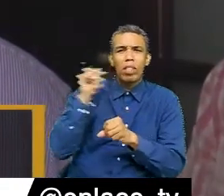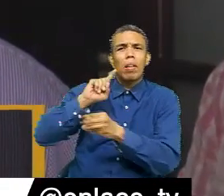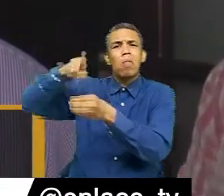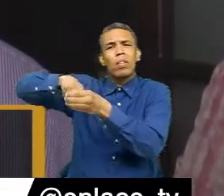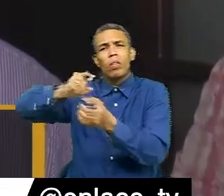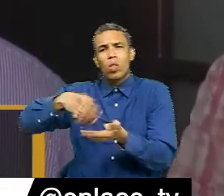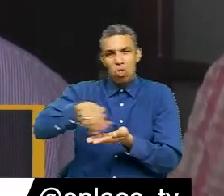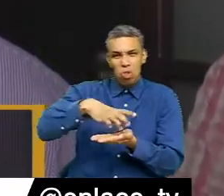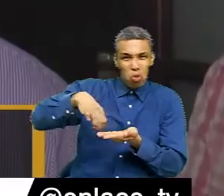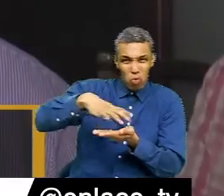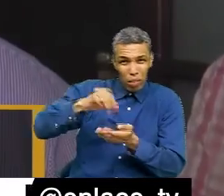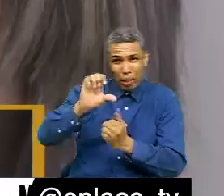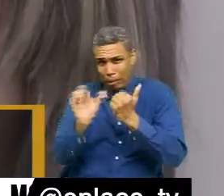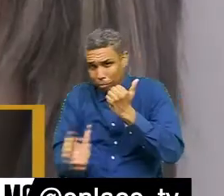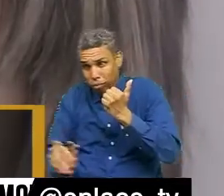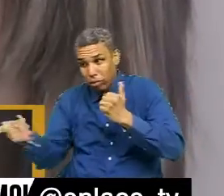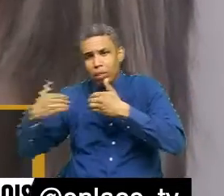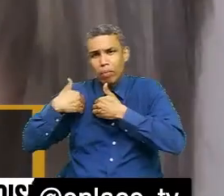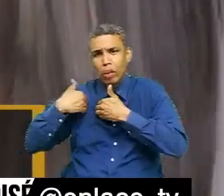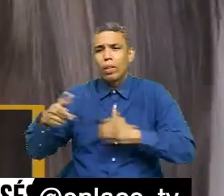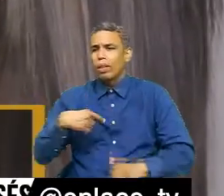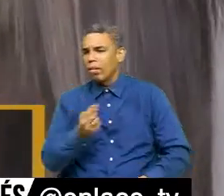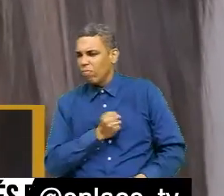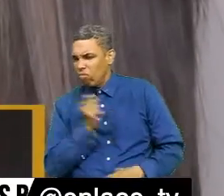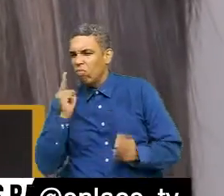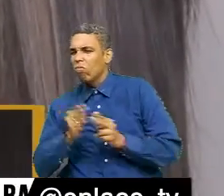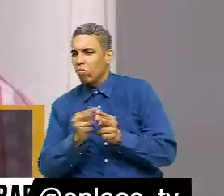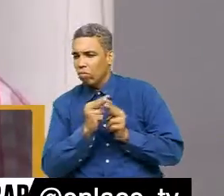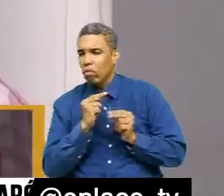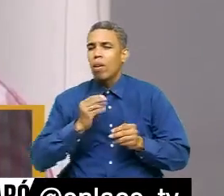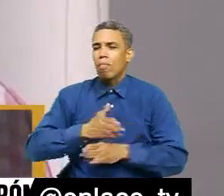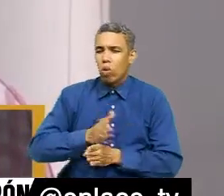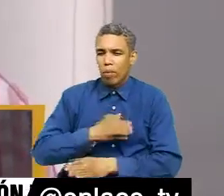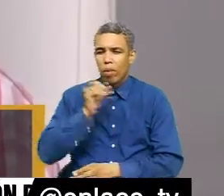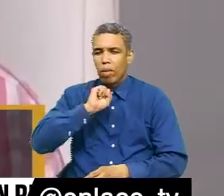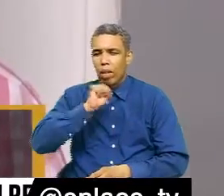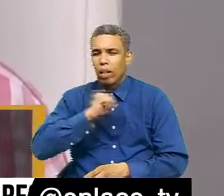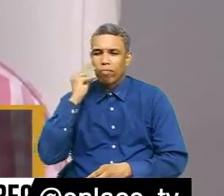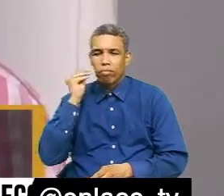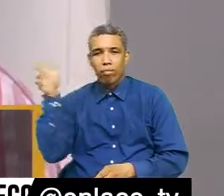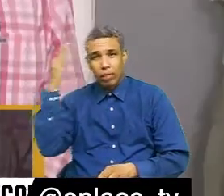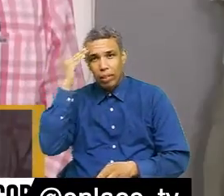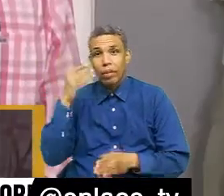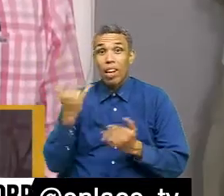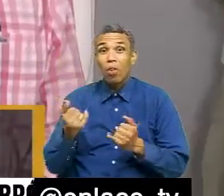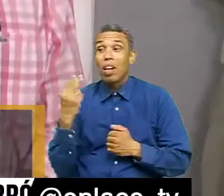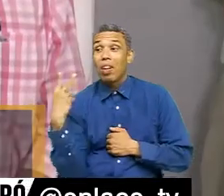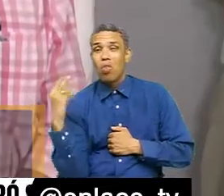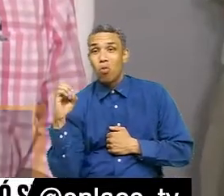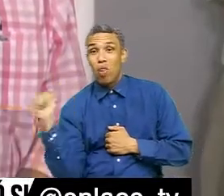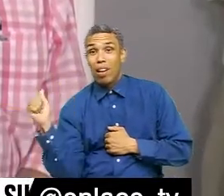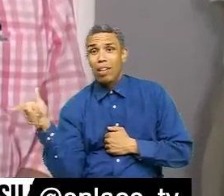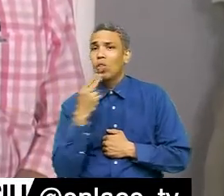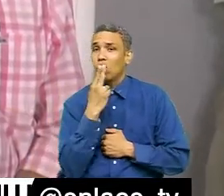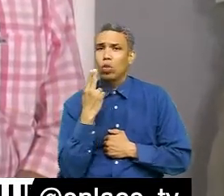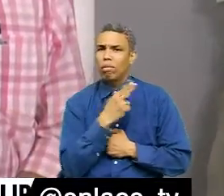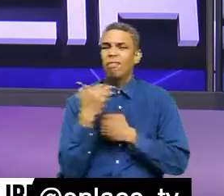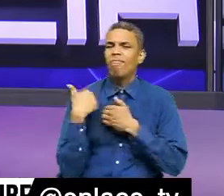visión, siente la ciudad. Así las cosas, estos dos funcionarios asumirán a partir de la fecha un gran compromiso con Barranca Bermeja.